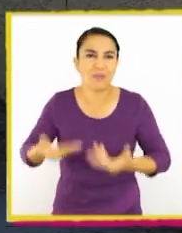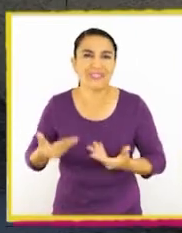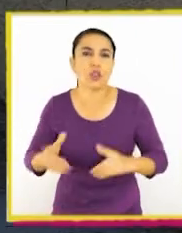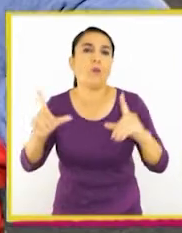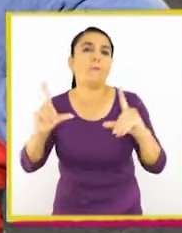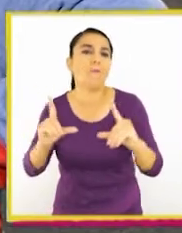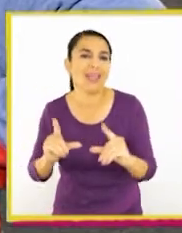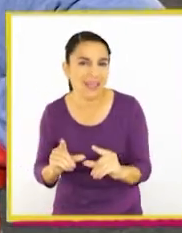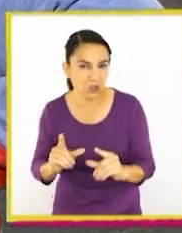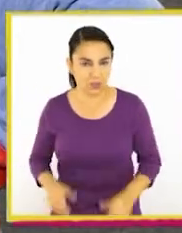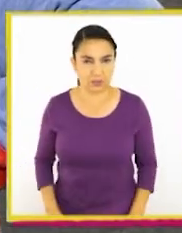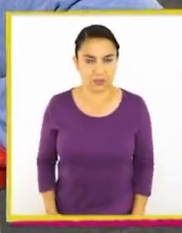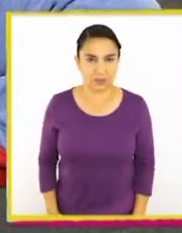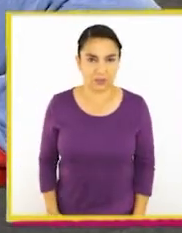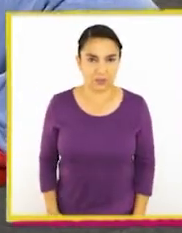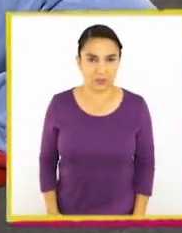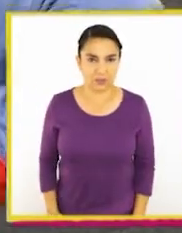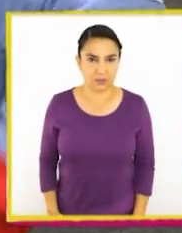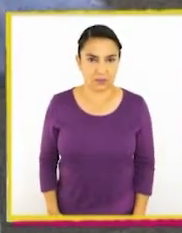menos?